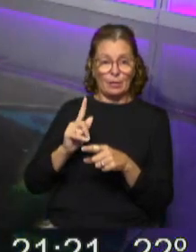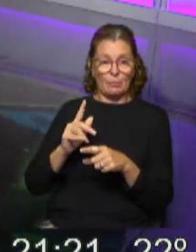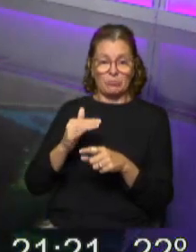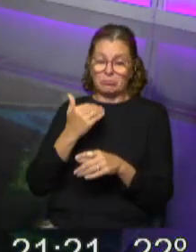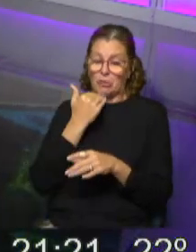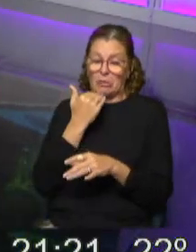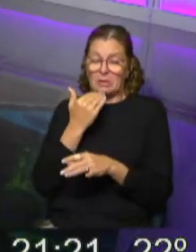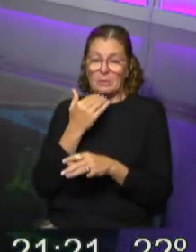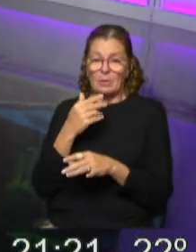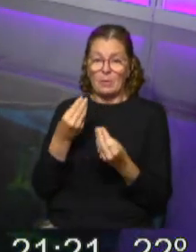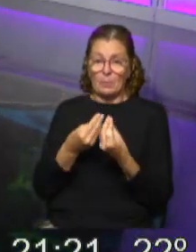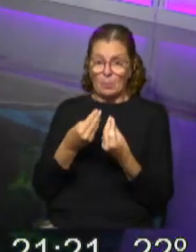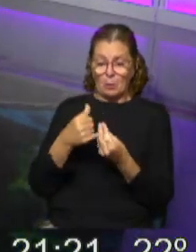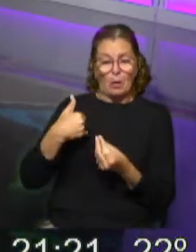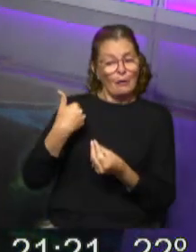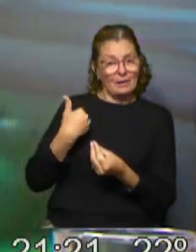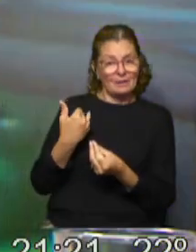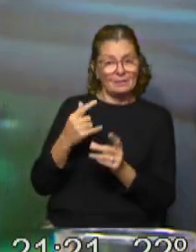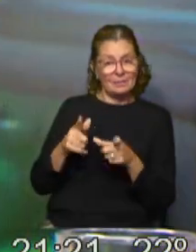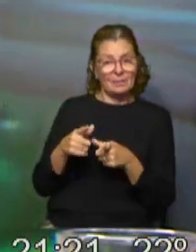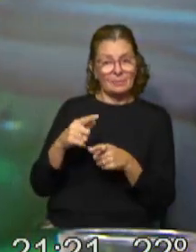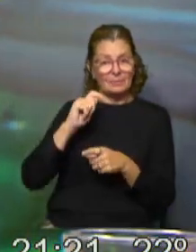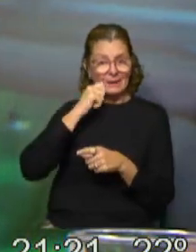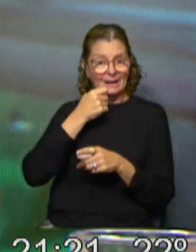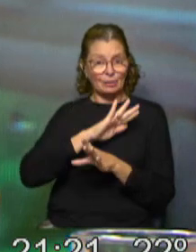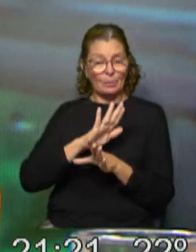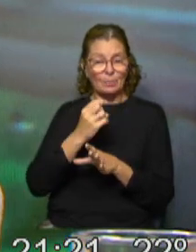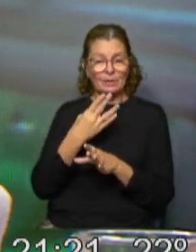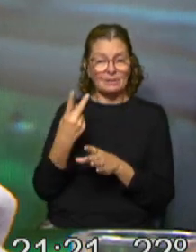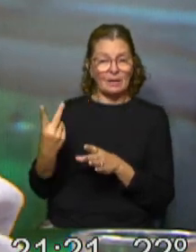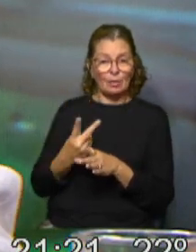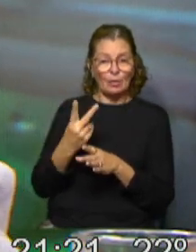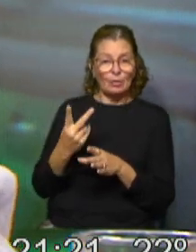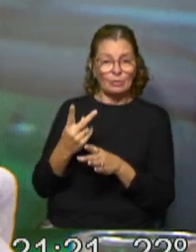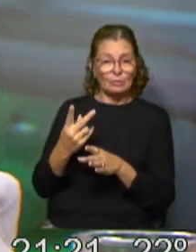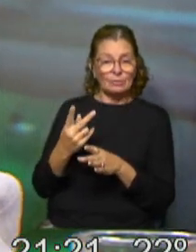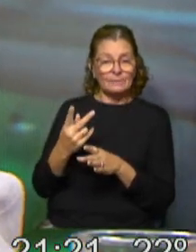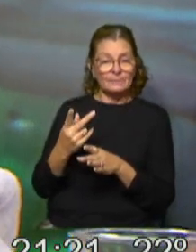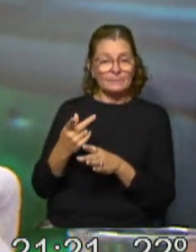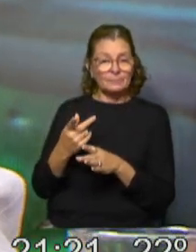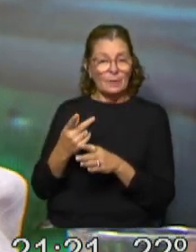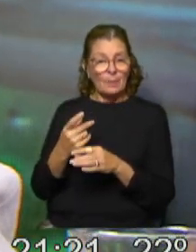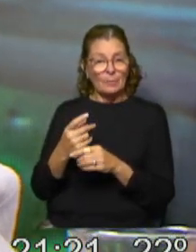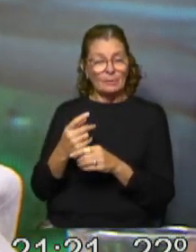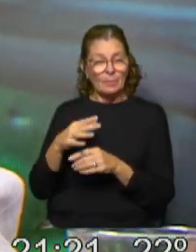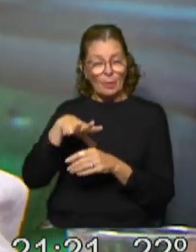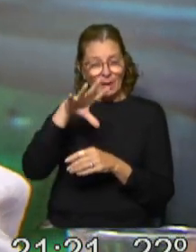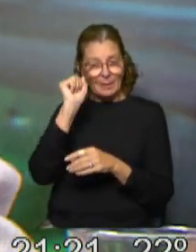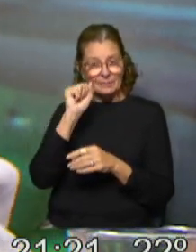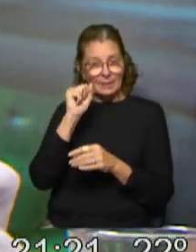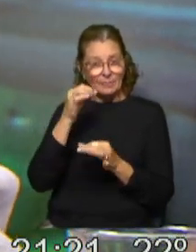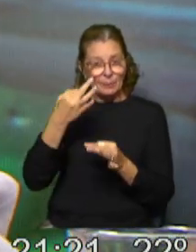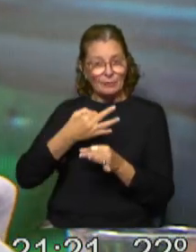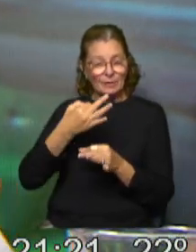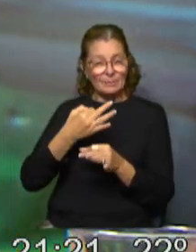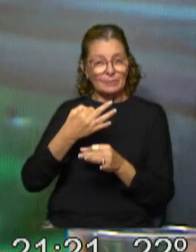tampoco, y muy joven también. Que eso me encantó porque creo que ellas supieron captar muy bien por